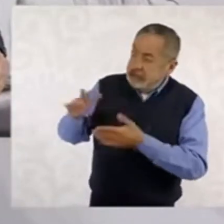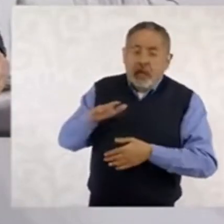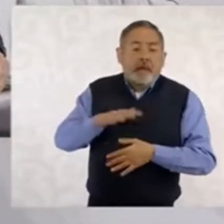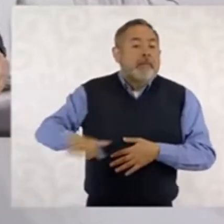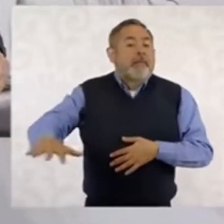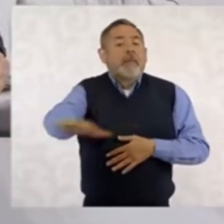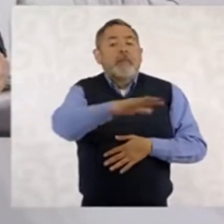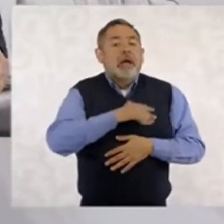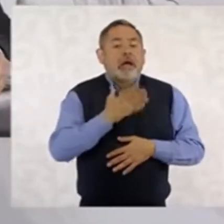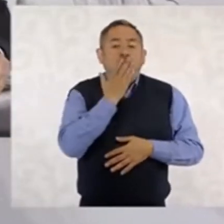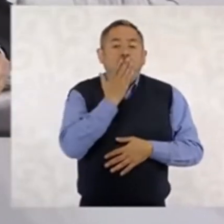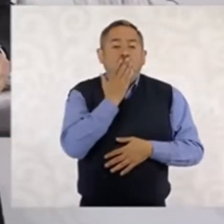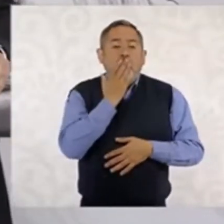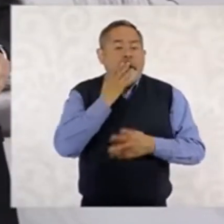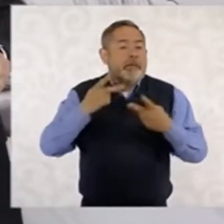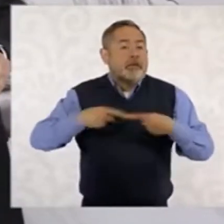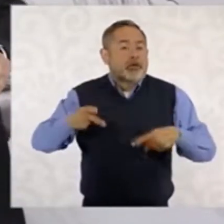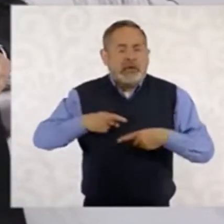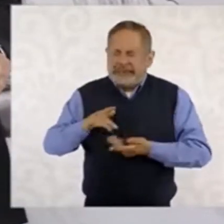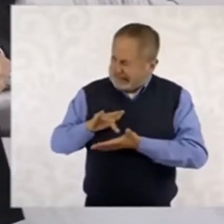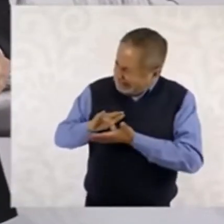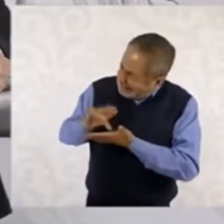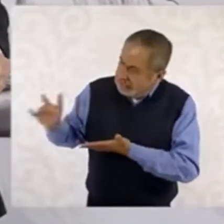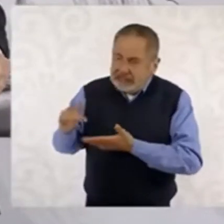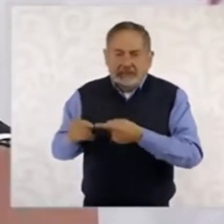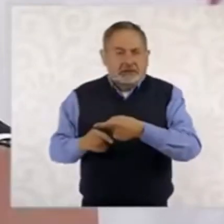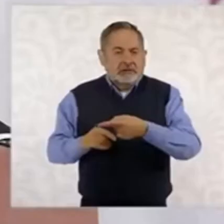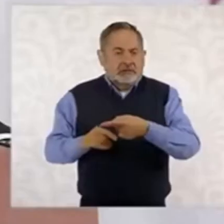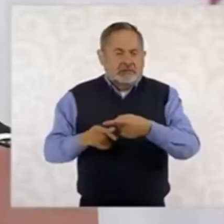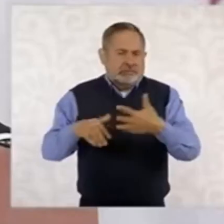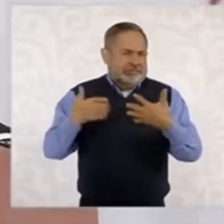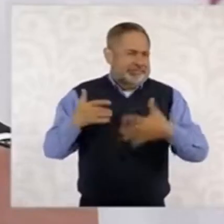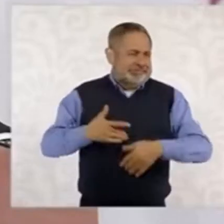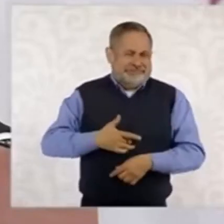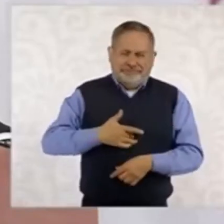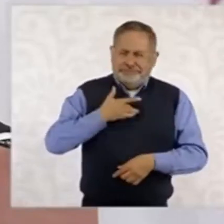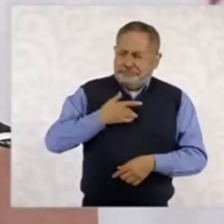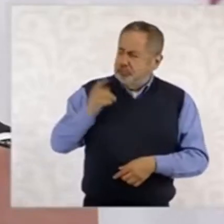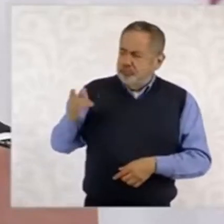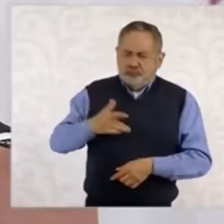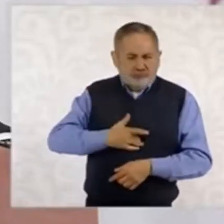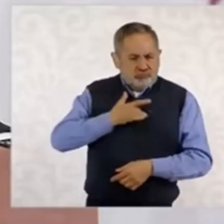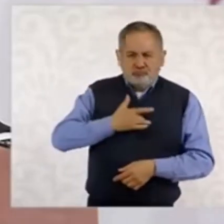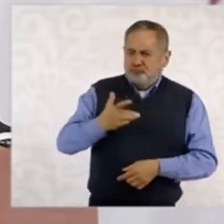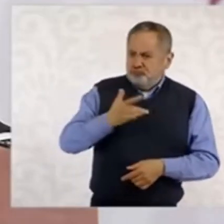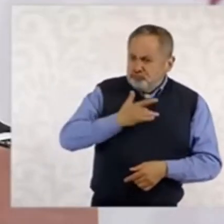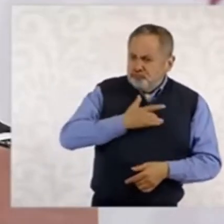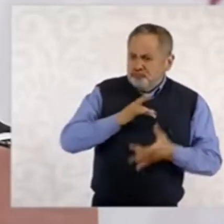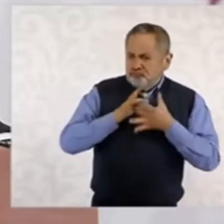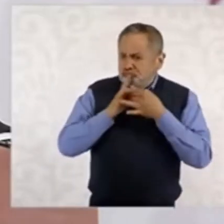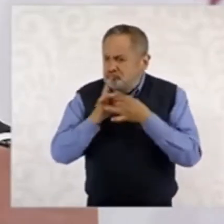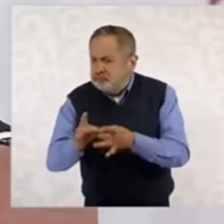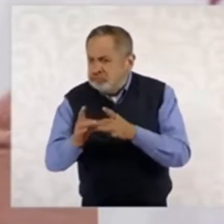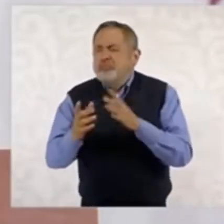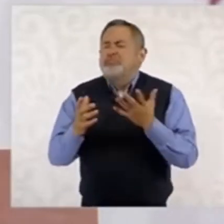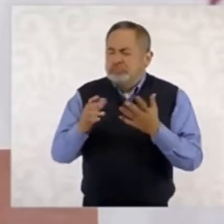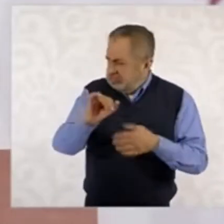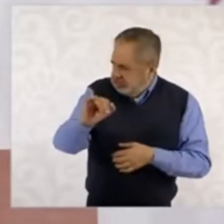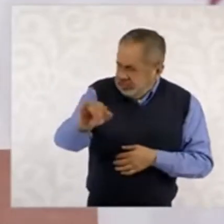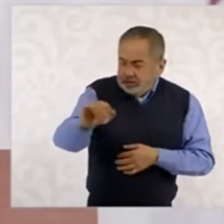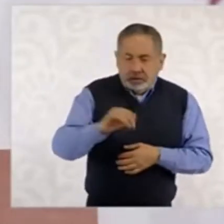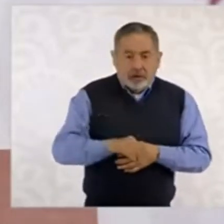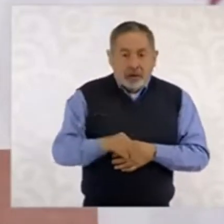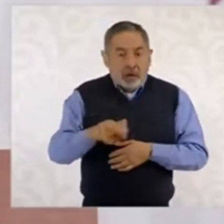Sonora. Reconocerle en primer lugar su gran sensibilidad y compromiso, pues retomó